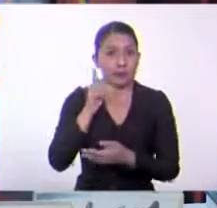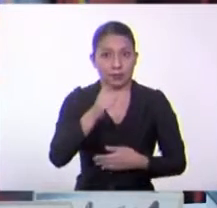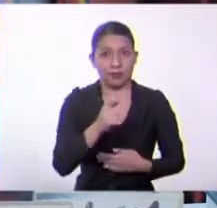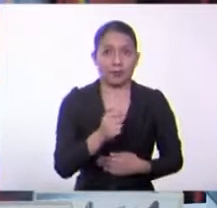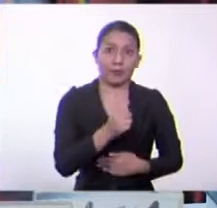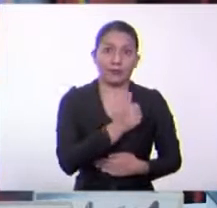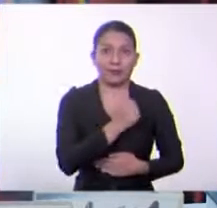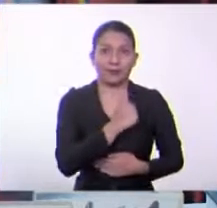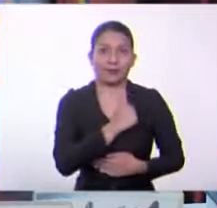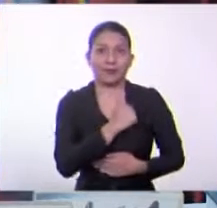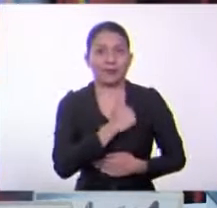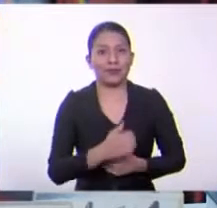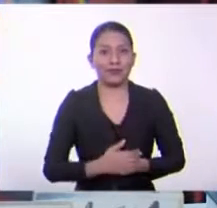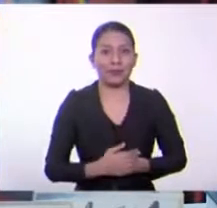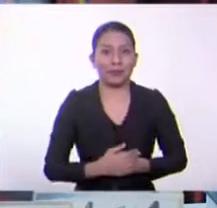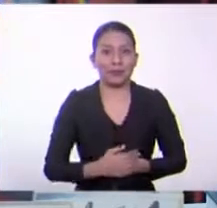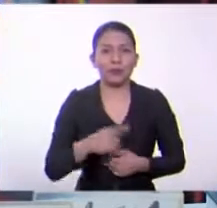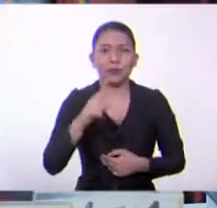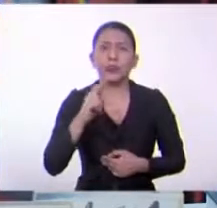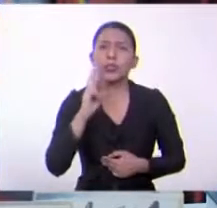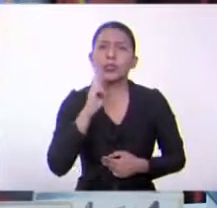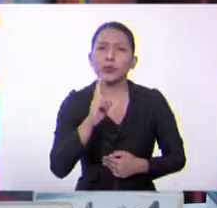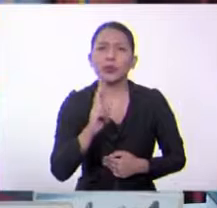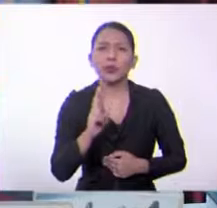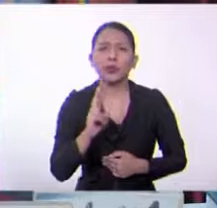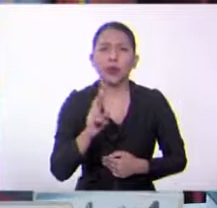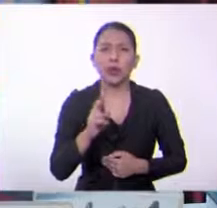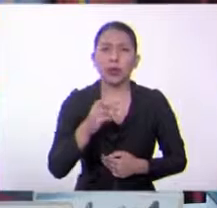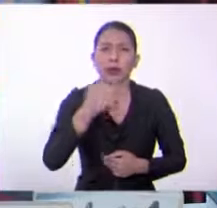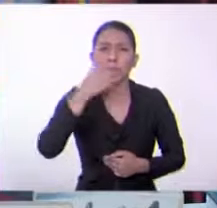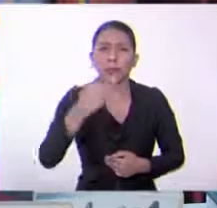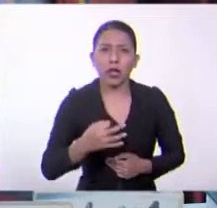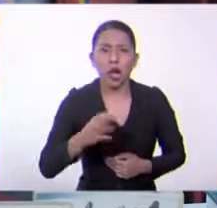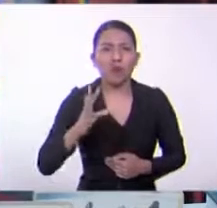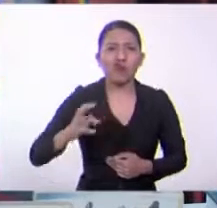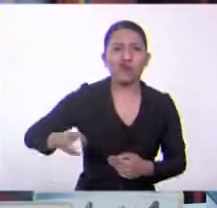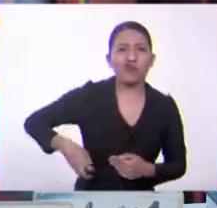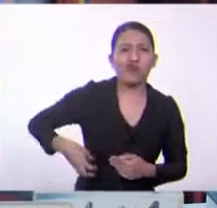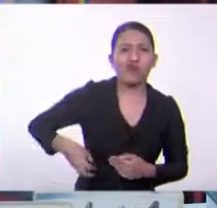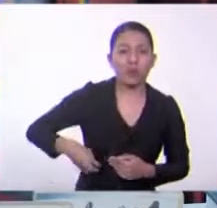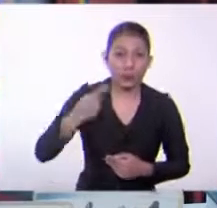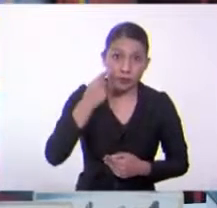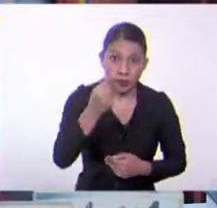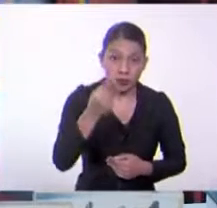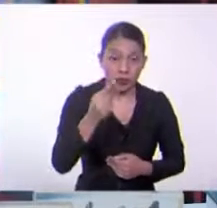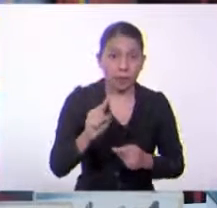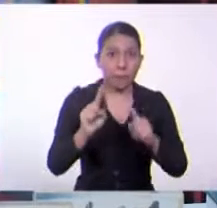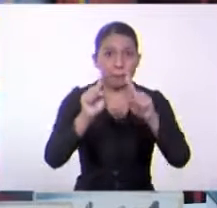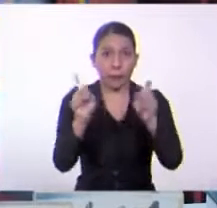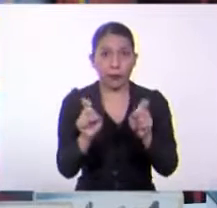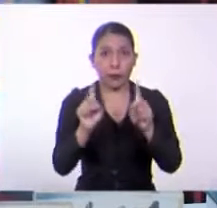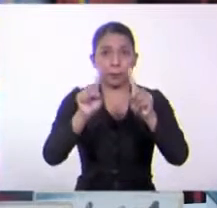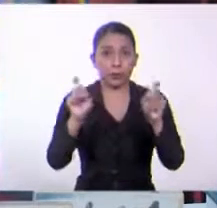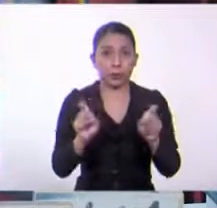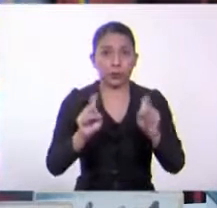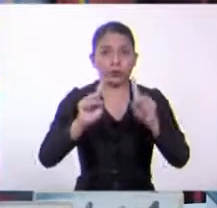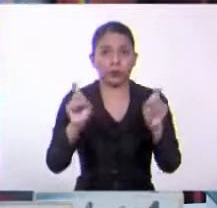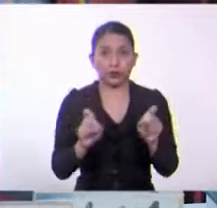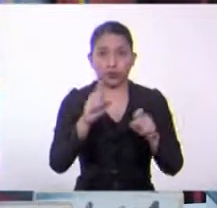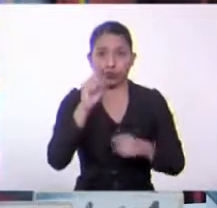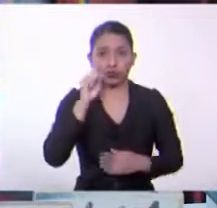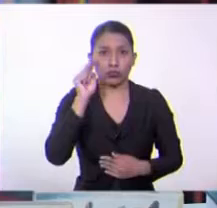a ti. Contesta falso o verdadero de acuerdo a las siguientes preguntas que verás